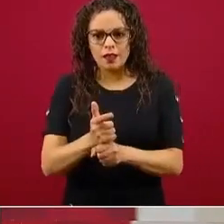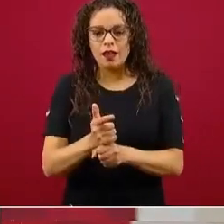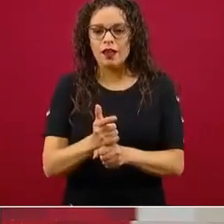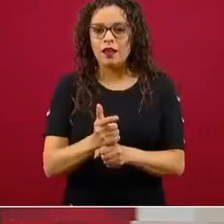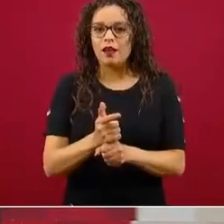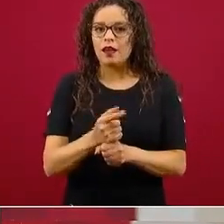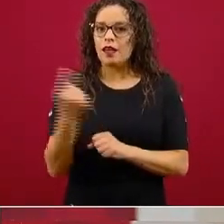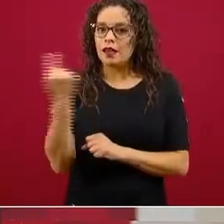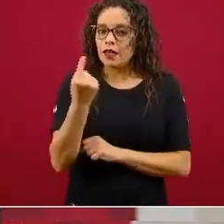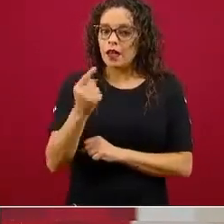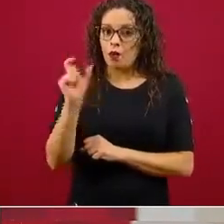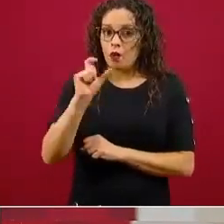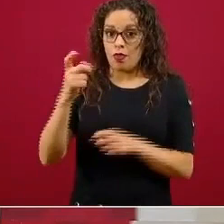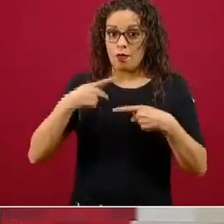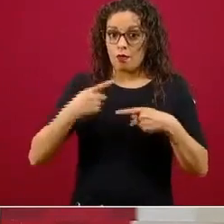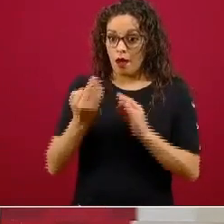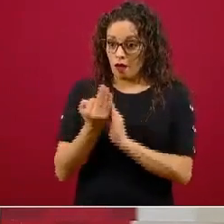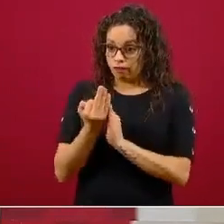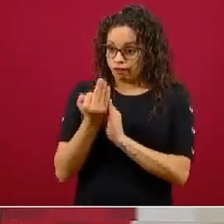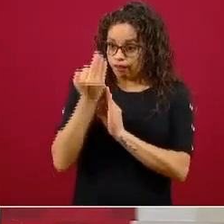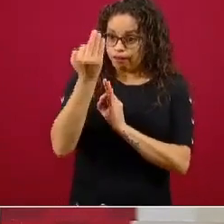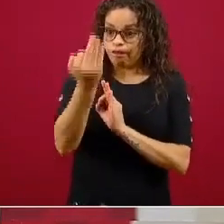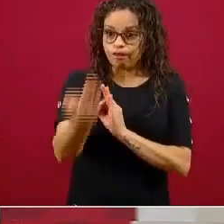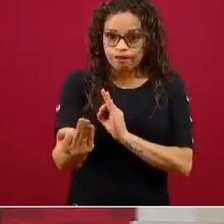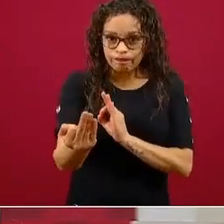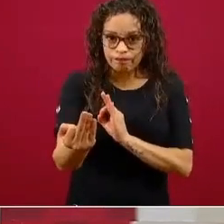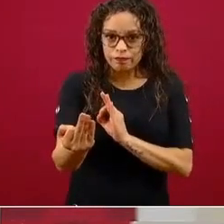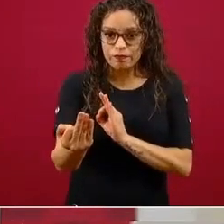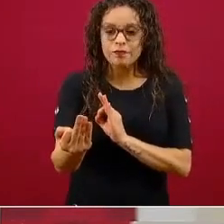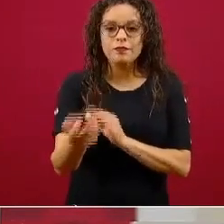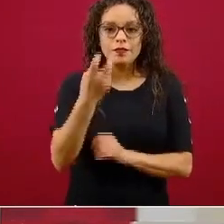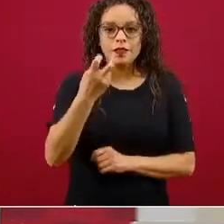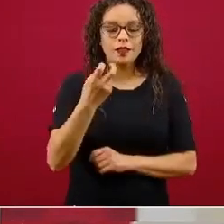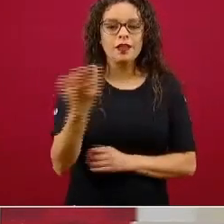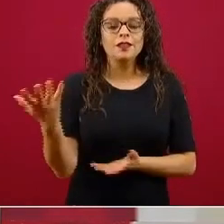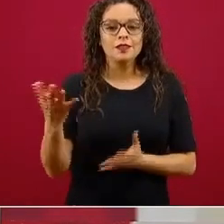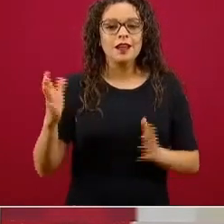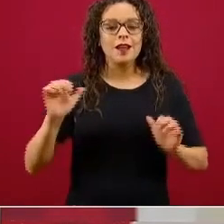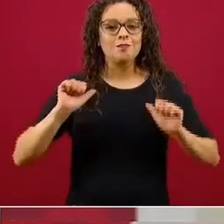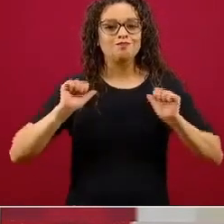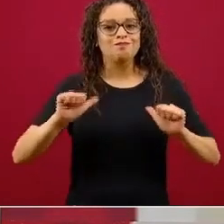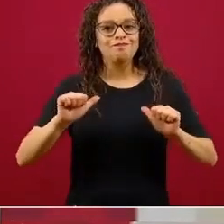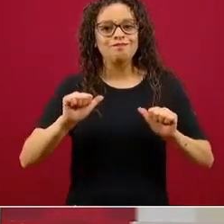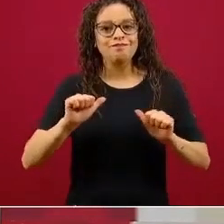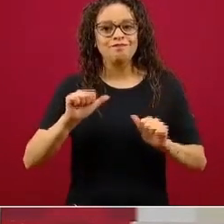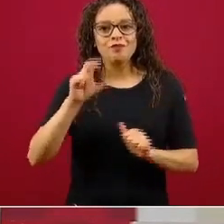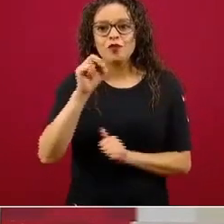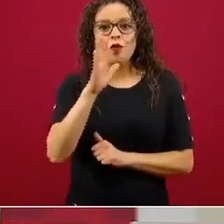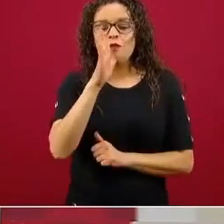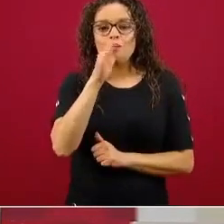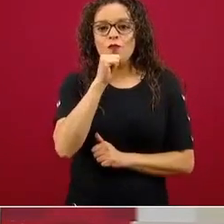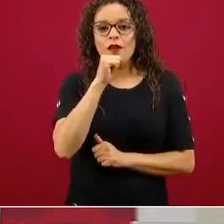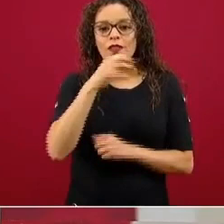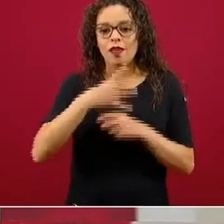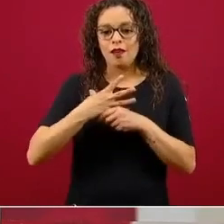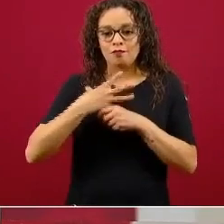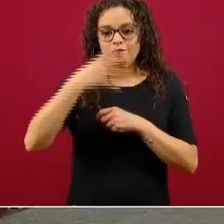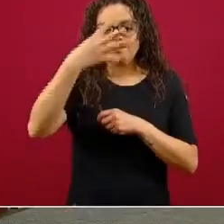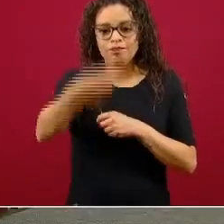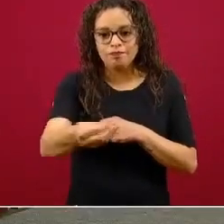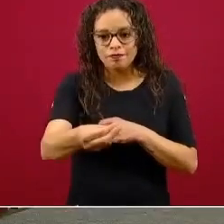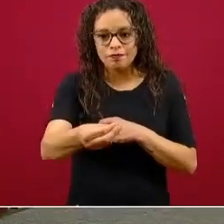alta de recibir estas partículas líquidas de alguien que pudiera tener el virus. 2